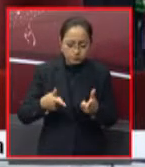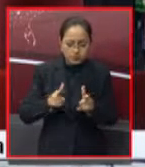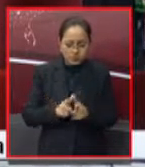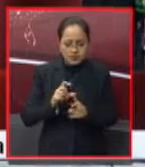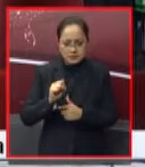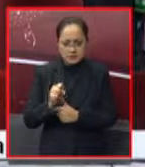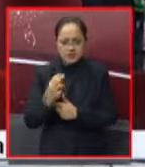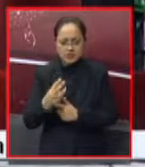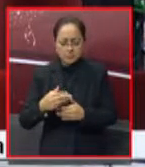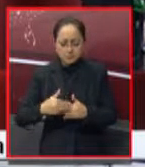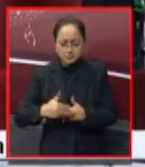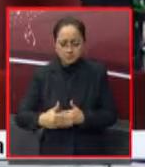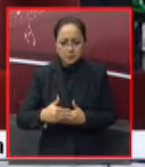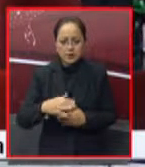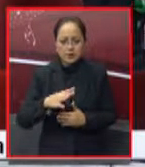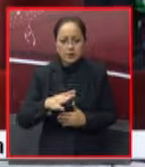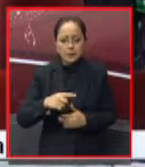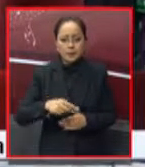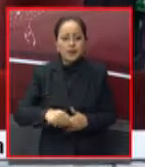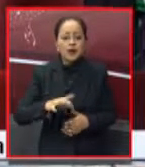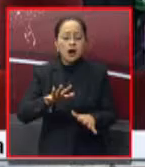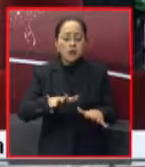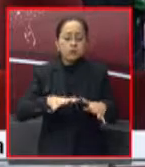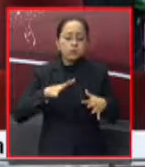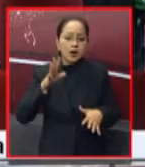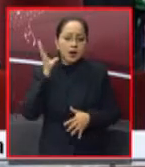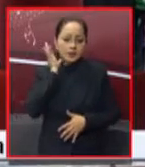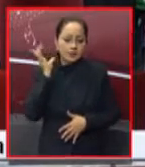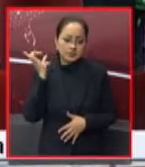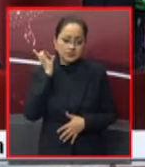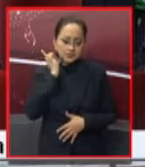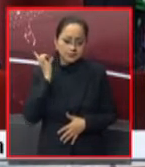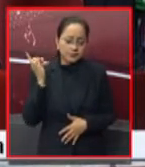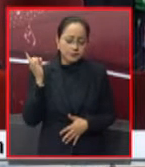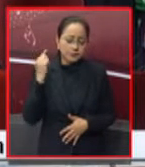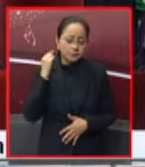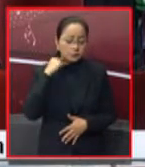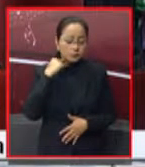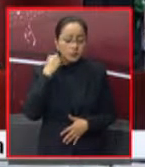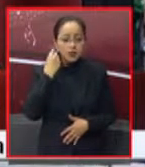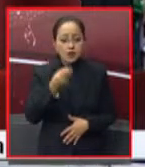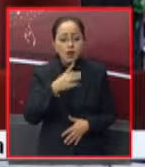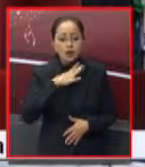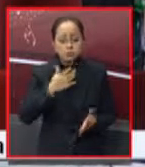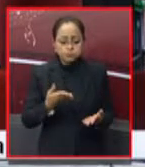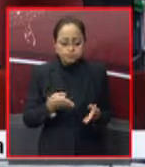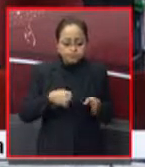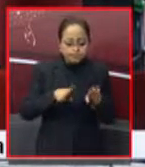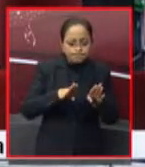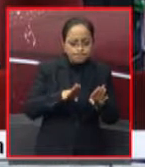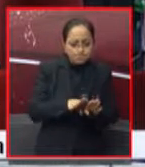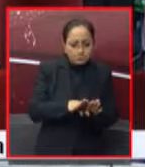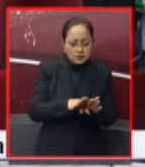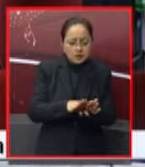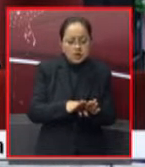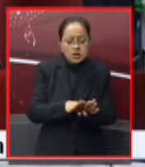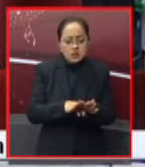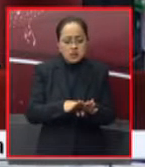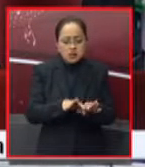Legislatura del Honorable Congreso de la Unión declara formalmente terminados sus